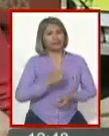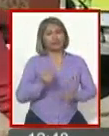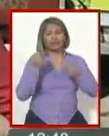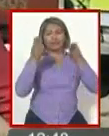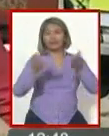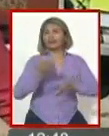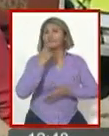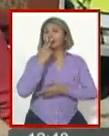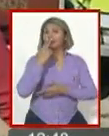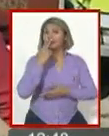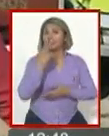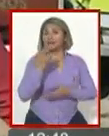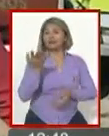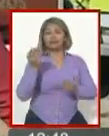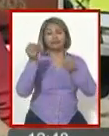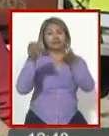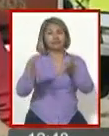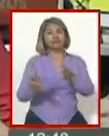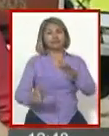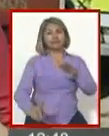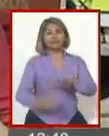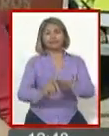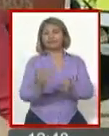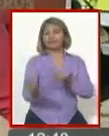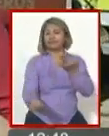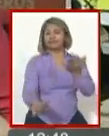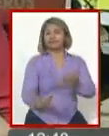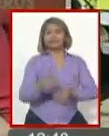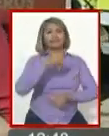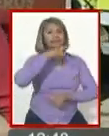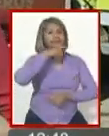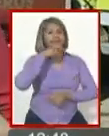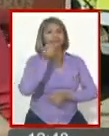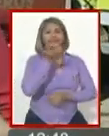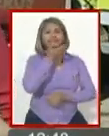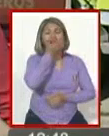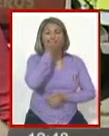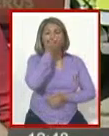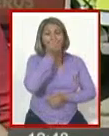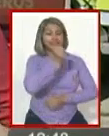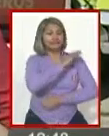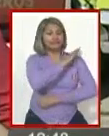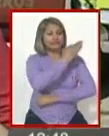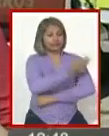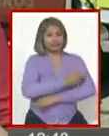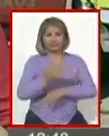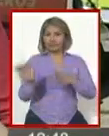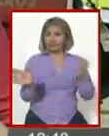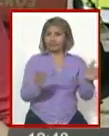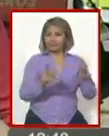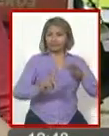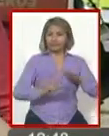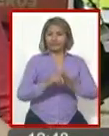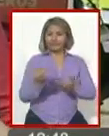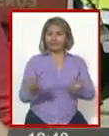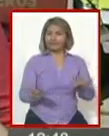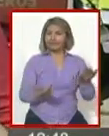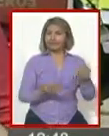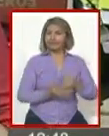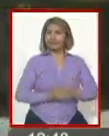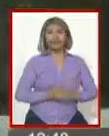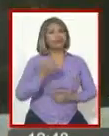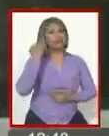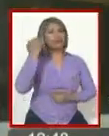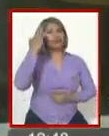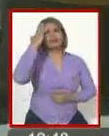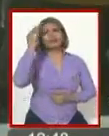podido botar, presumimos, una colilla de cigarrillos que ha caído ahí a los pastos secos y, bueno, con los fuertes vientos que había, se logró prender el mismo. Es una presunción, ¿no?, que